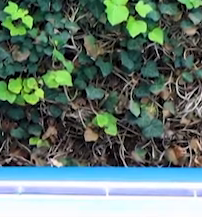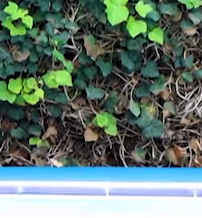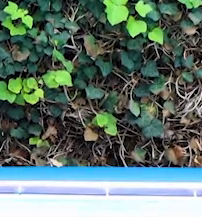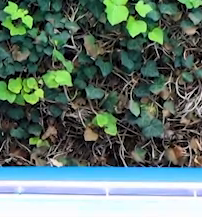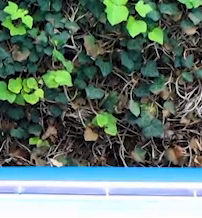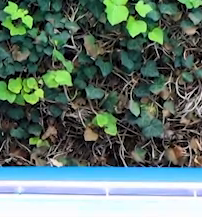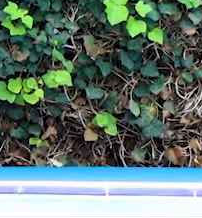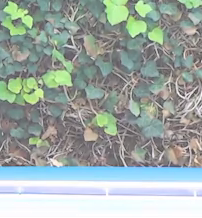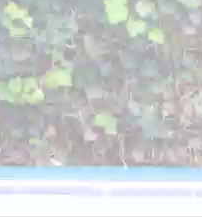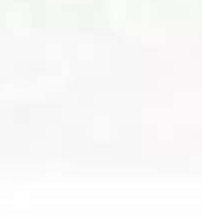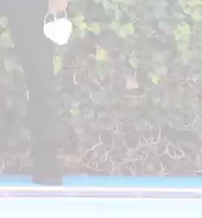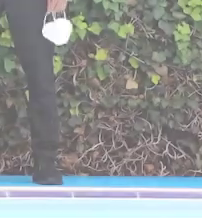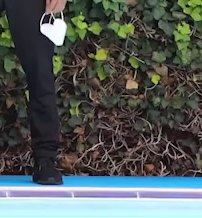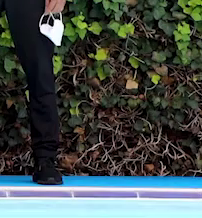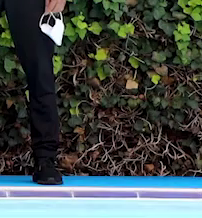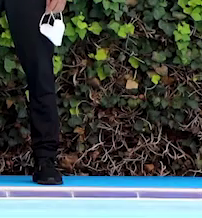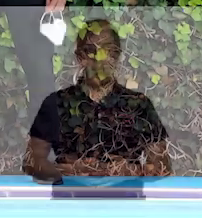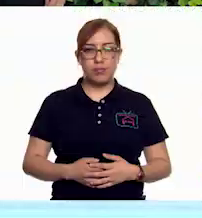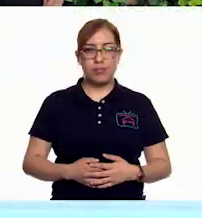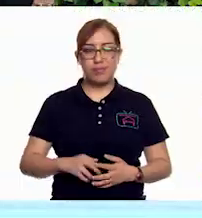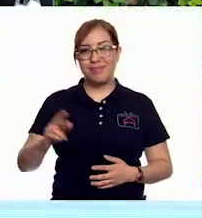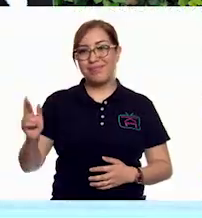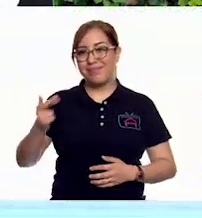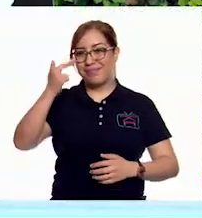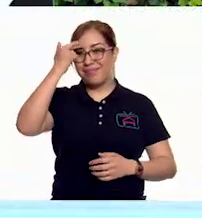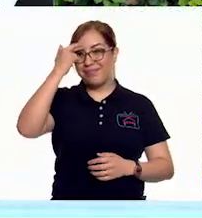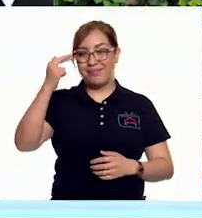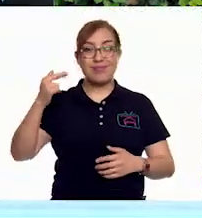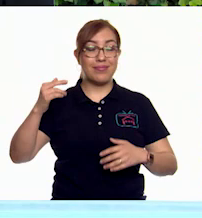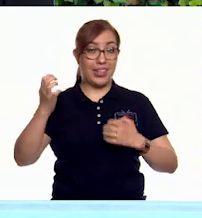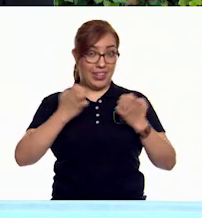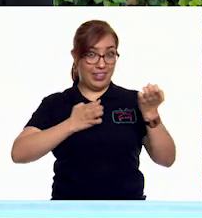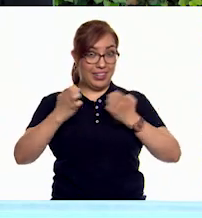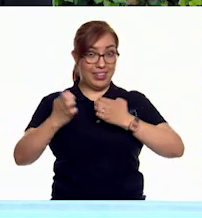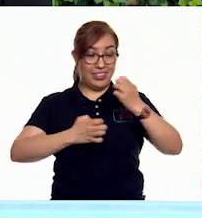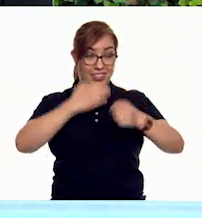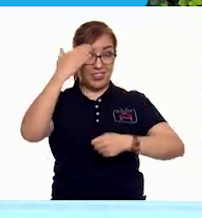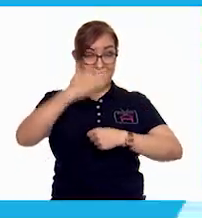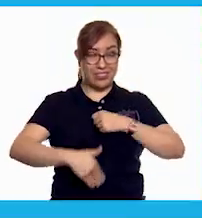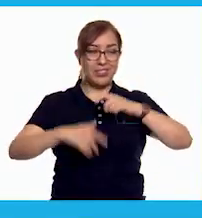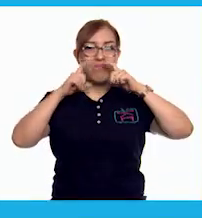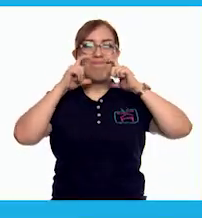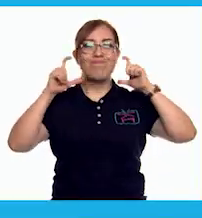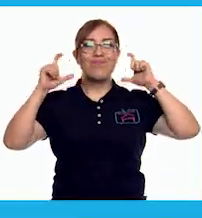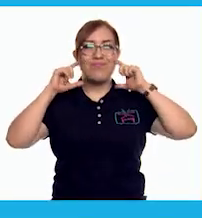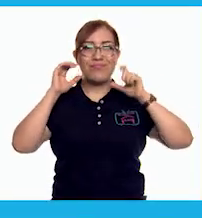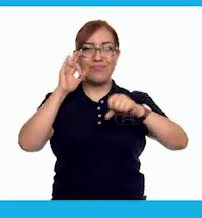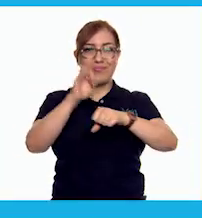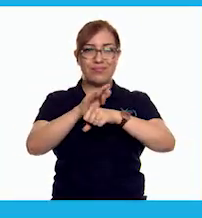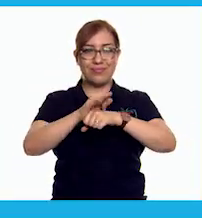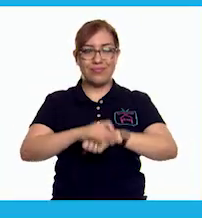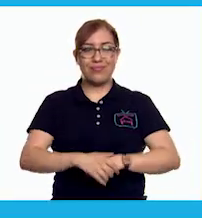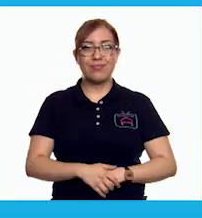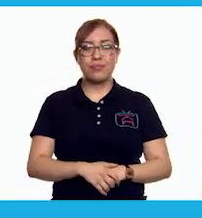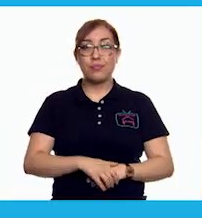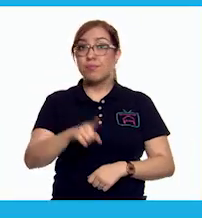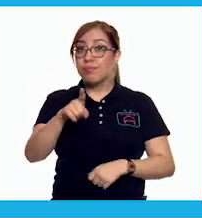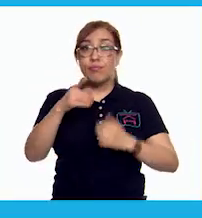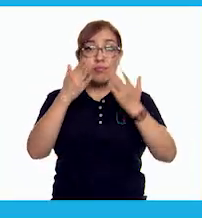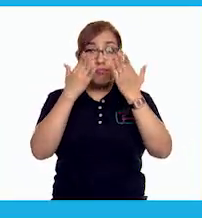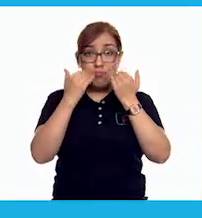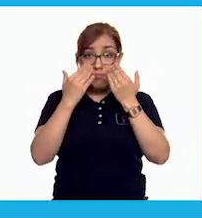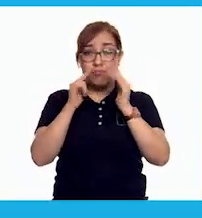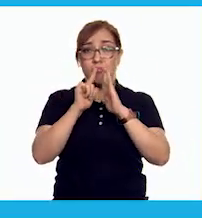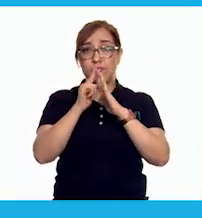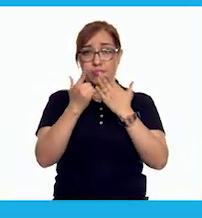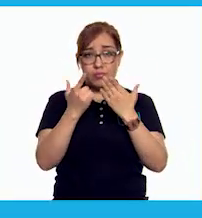el torso. Recuerda, al terminar la activación, no olvides la protección. Si no tienes el libro de